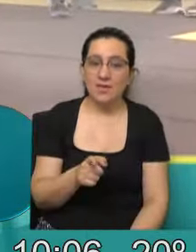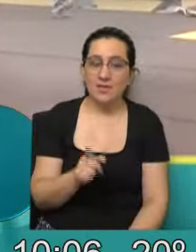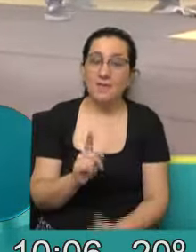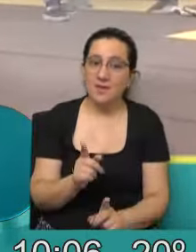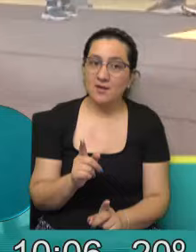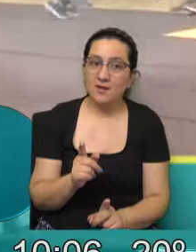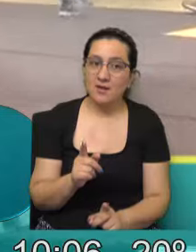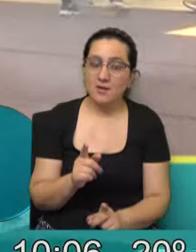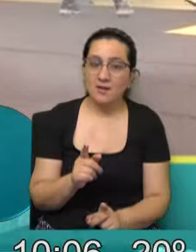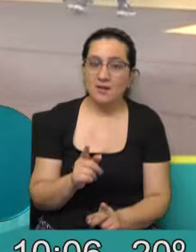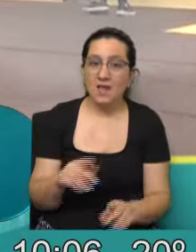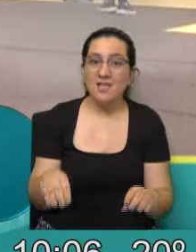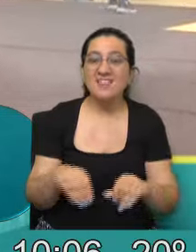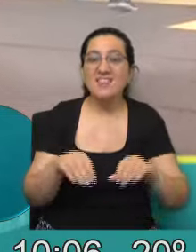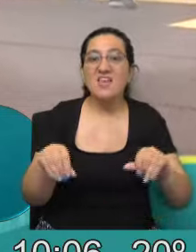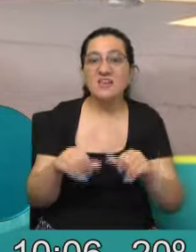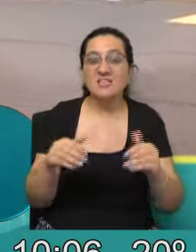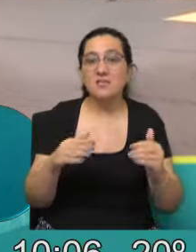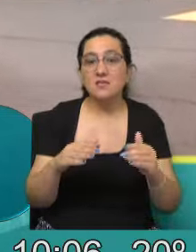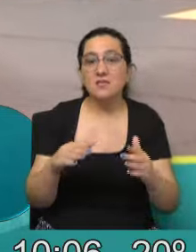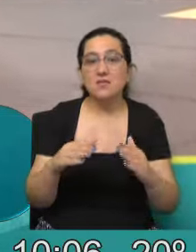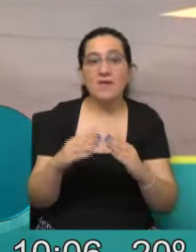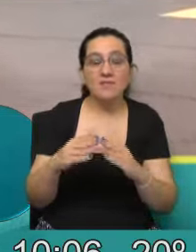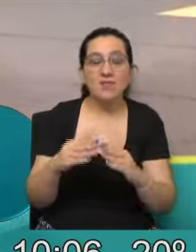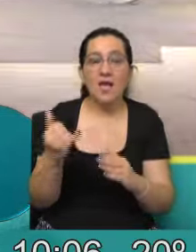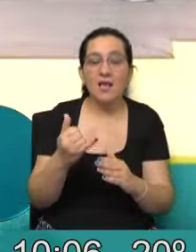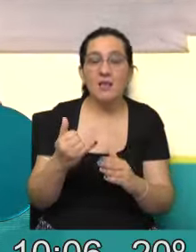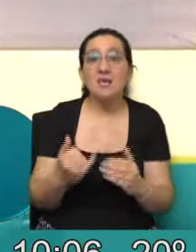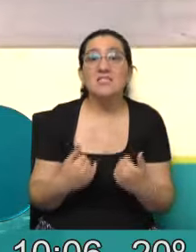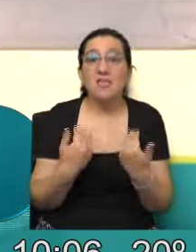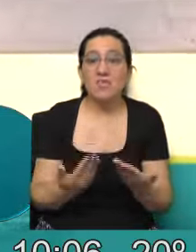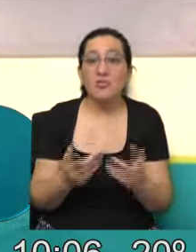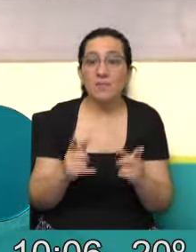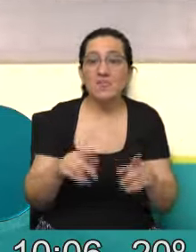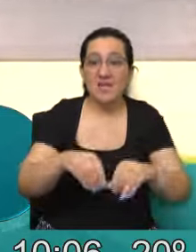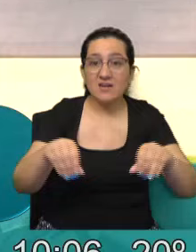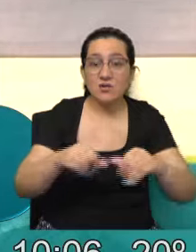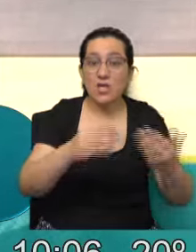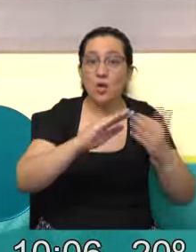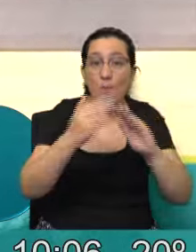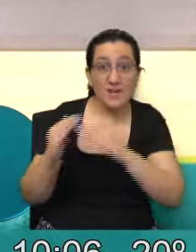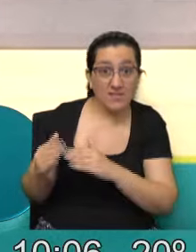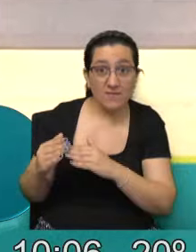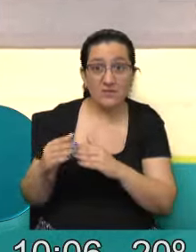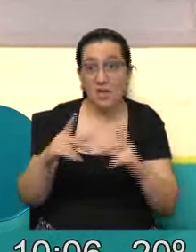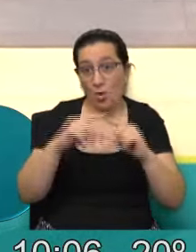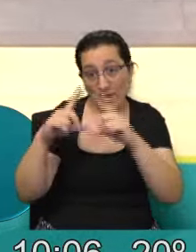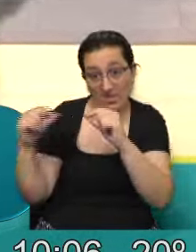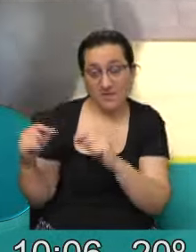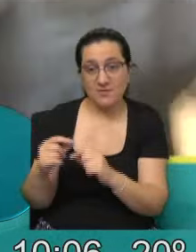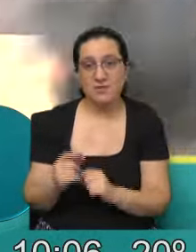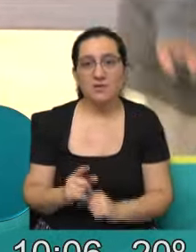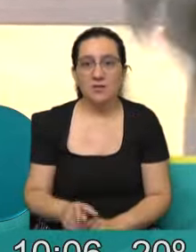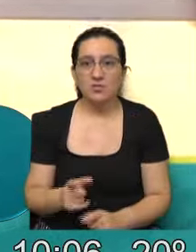también por eso digo tierras y hábitat terrenos a cooperativas fue una operación urbanística importante